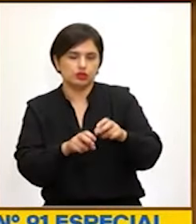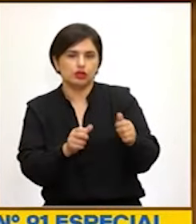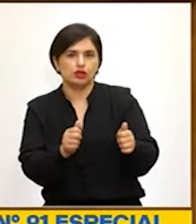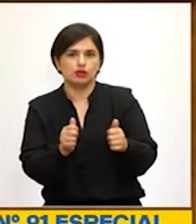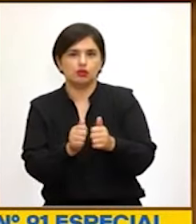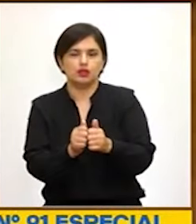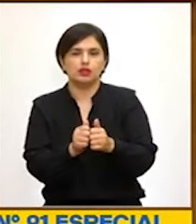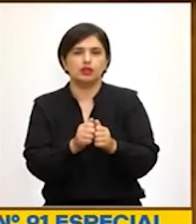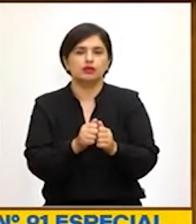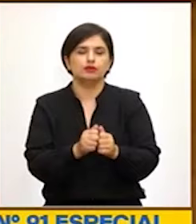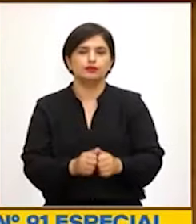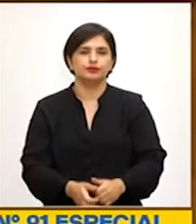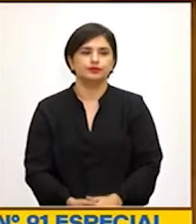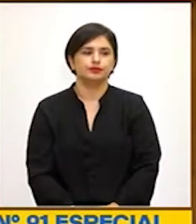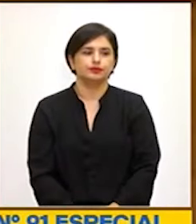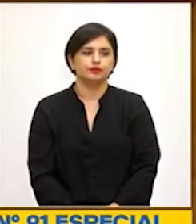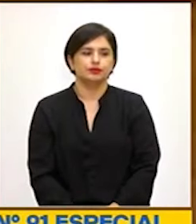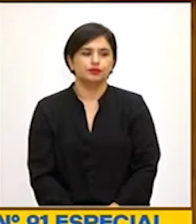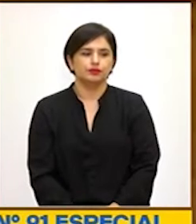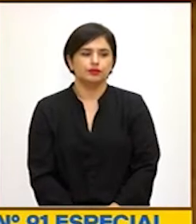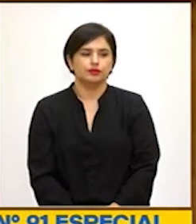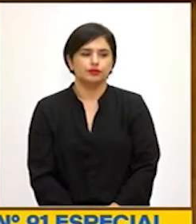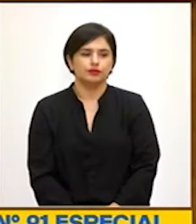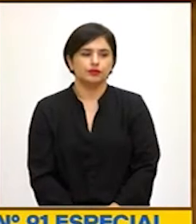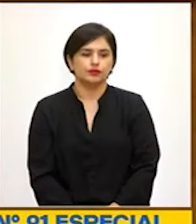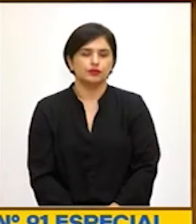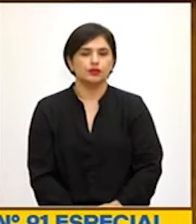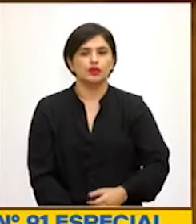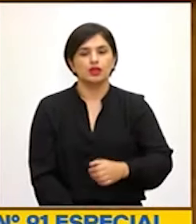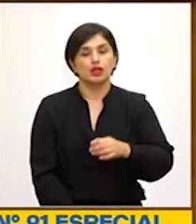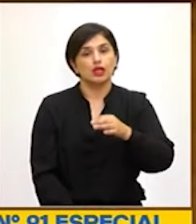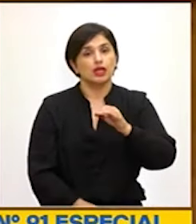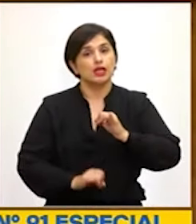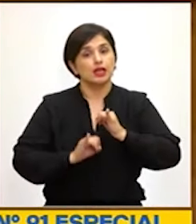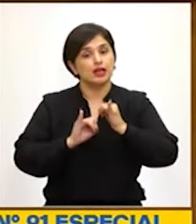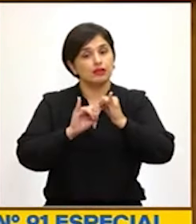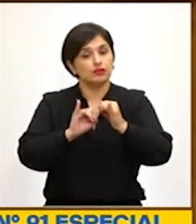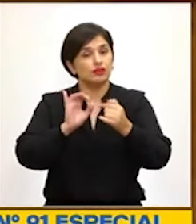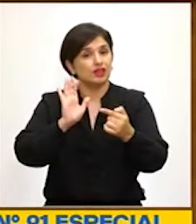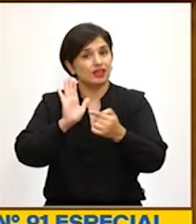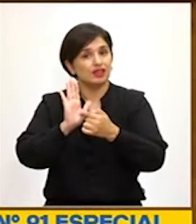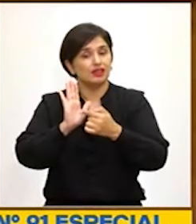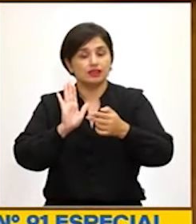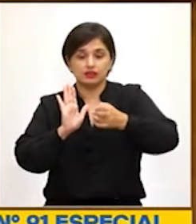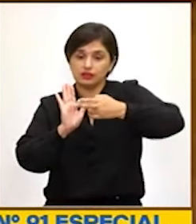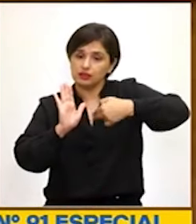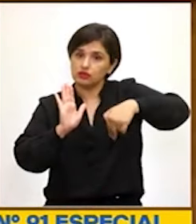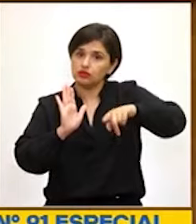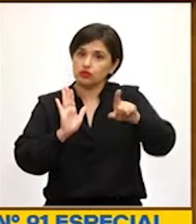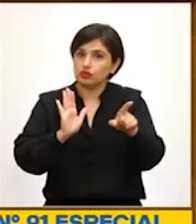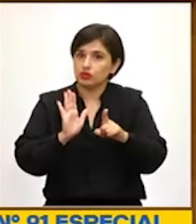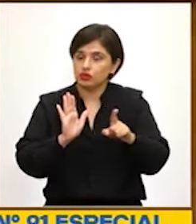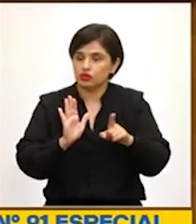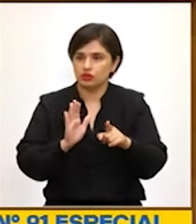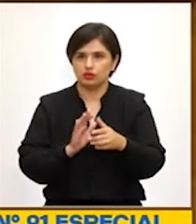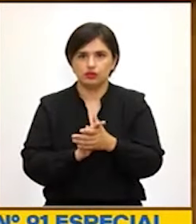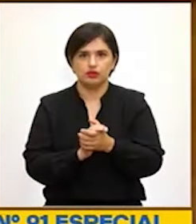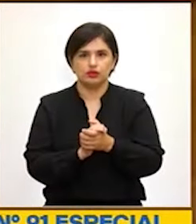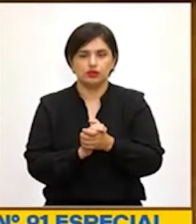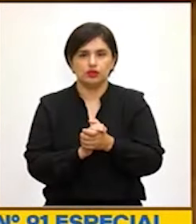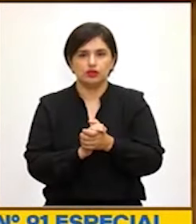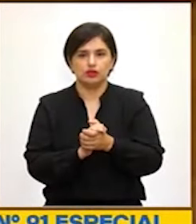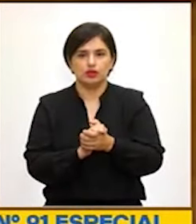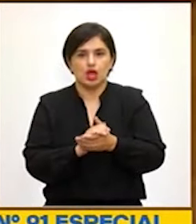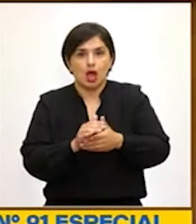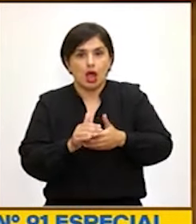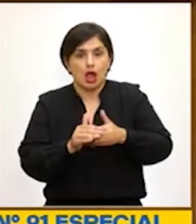director de de codelco dic también la información que tenemos acá es que si nosotros no le ponemos verdaderos patines verdad a